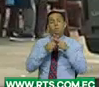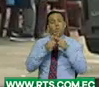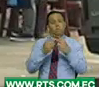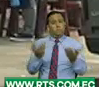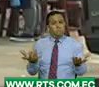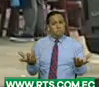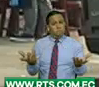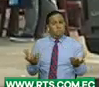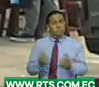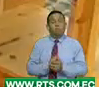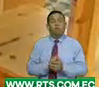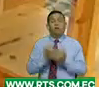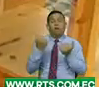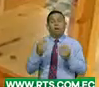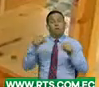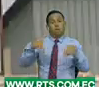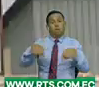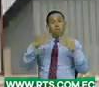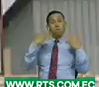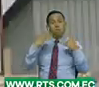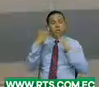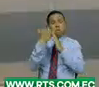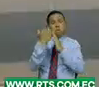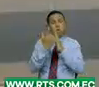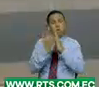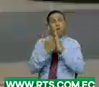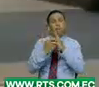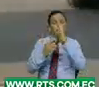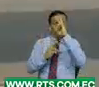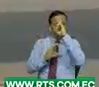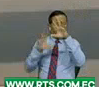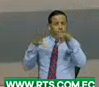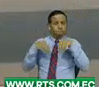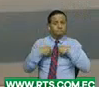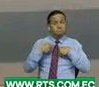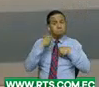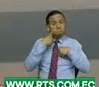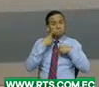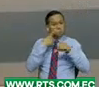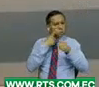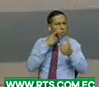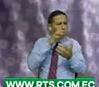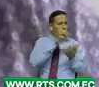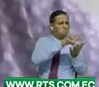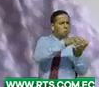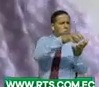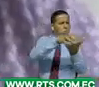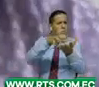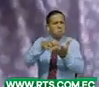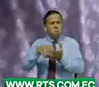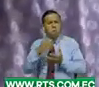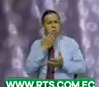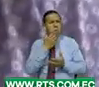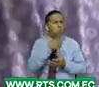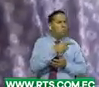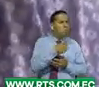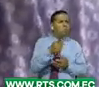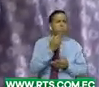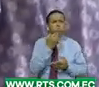reglamentos en guayaquil pero esperarán las decisiones de otros cantones estamos esperando la resolución